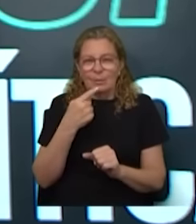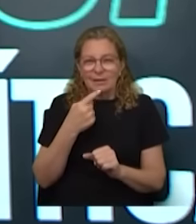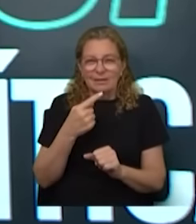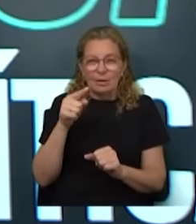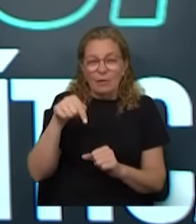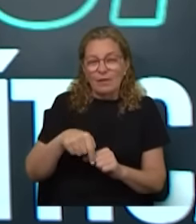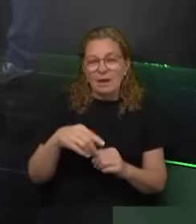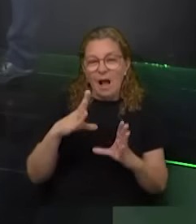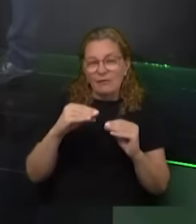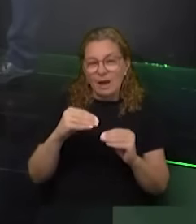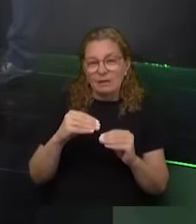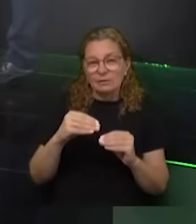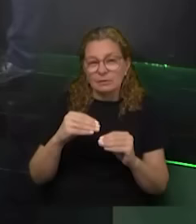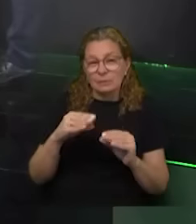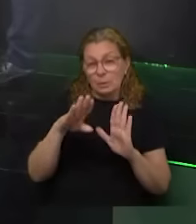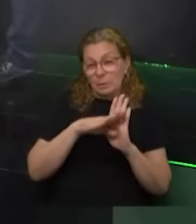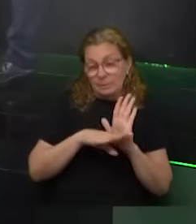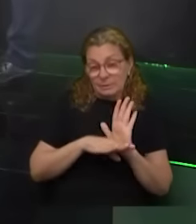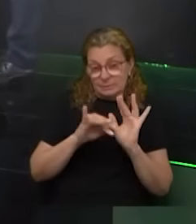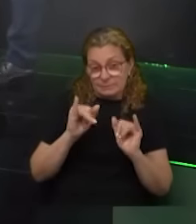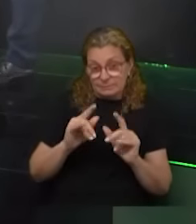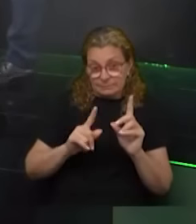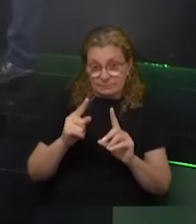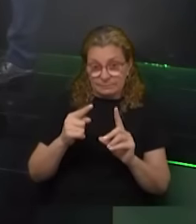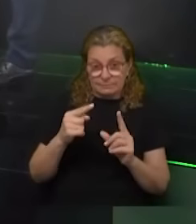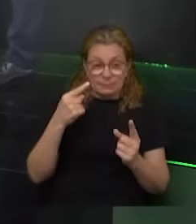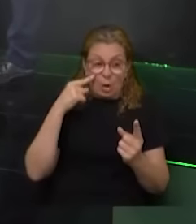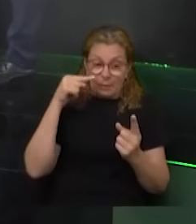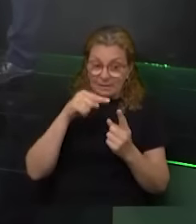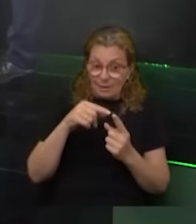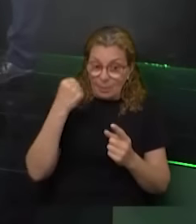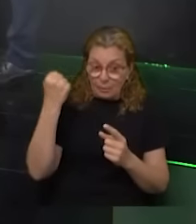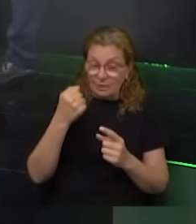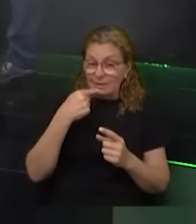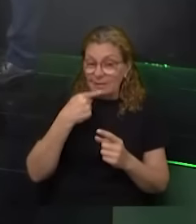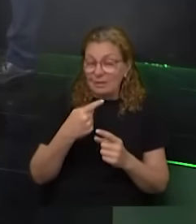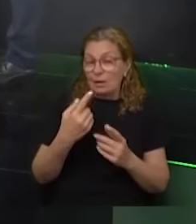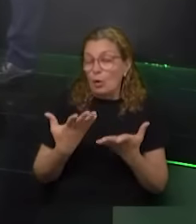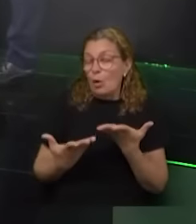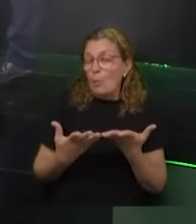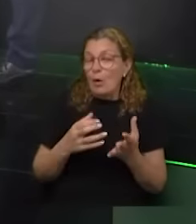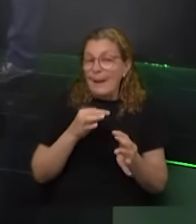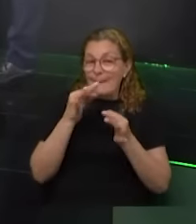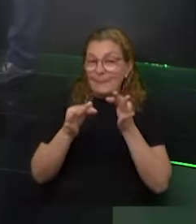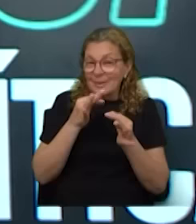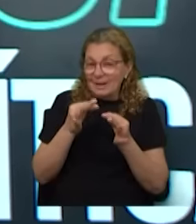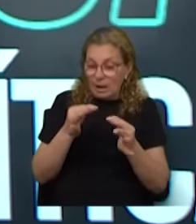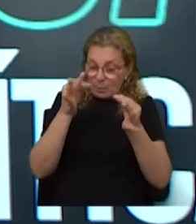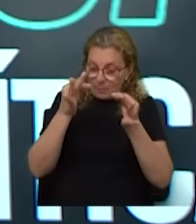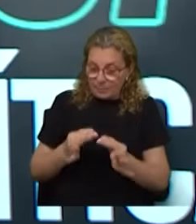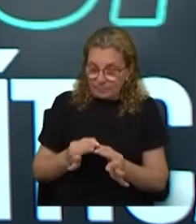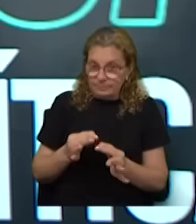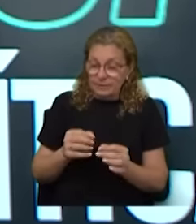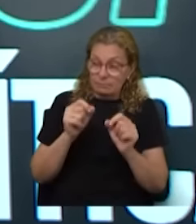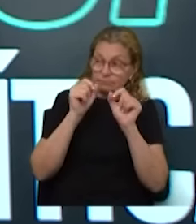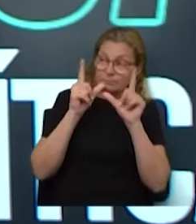viene hablando o a lo que pueda figurar en los programas sino en los énfasis que se puedan hacer o los matices que se puedan presentar en forma contundente que atraigan la